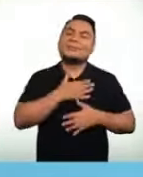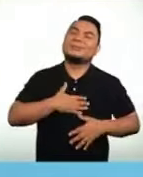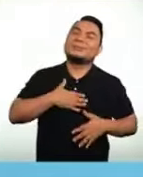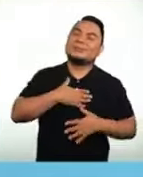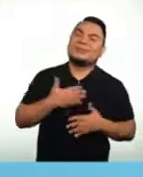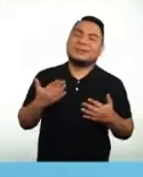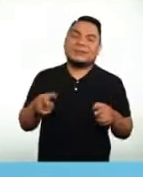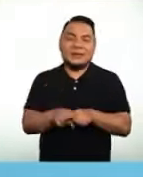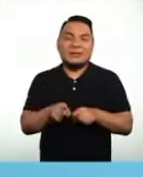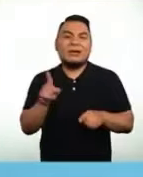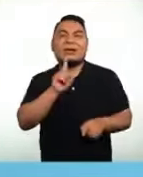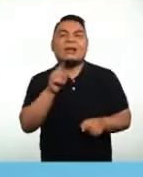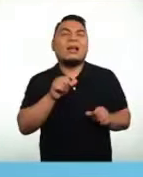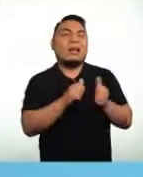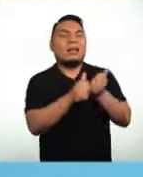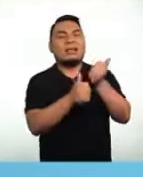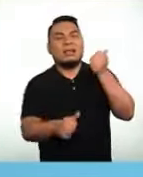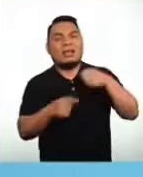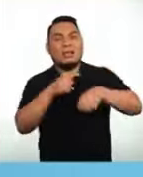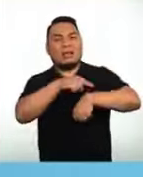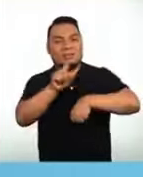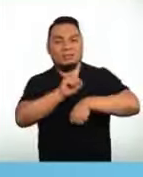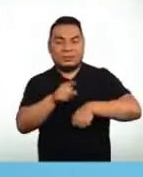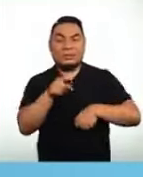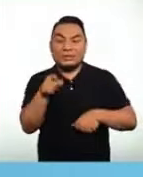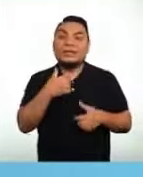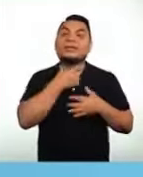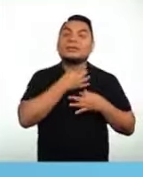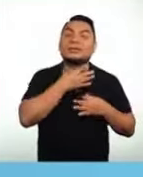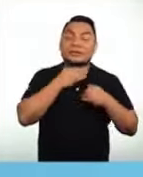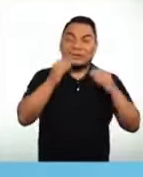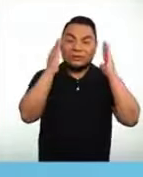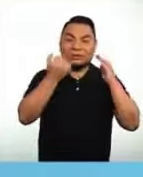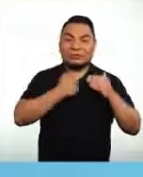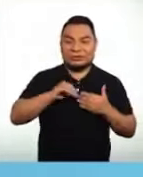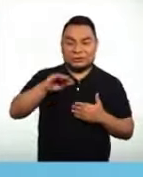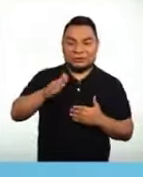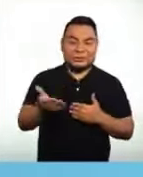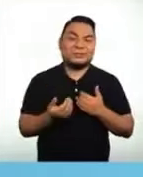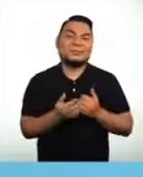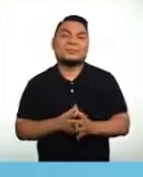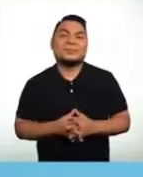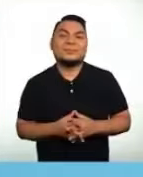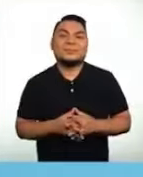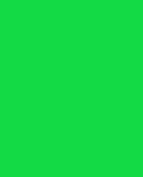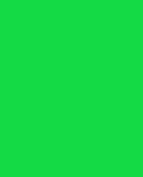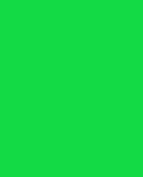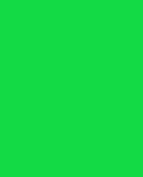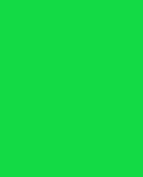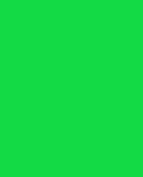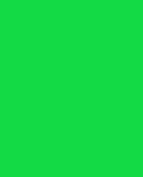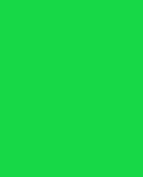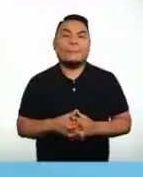actividad sea divertida y no muy larga para mantener el interés de su niña o